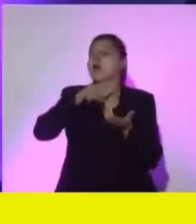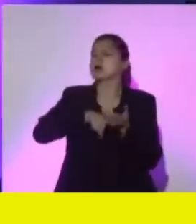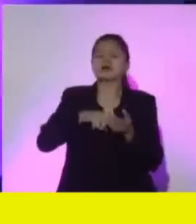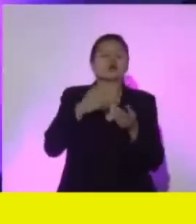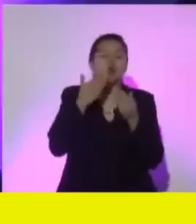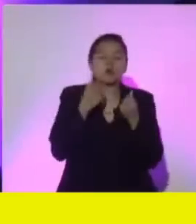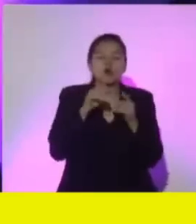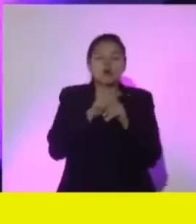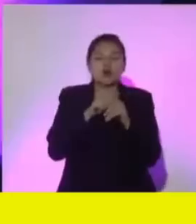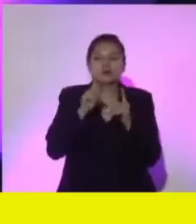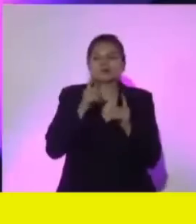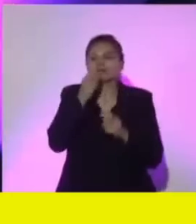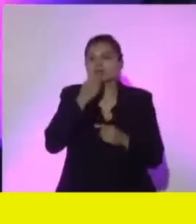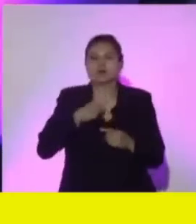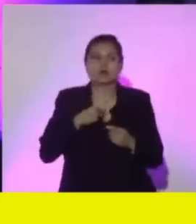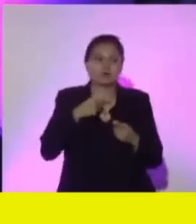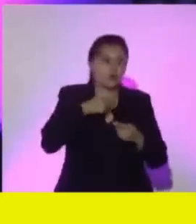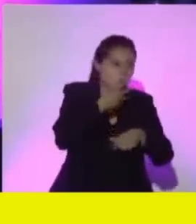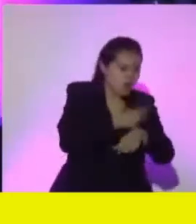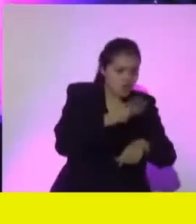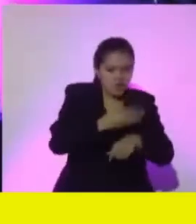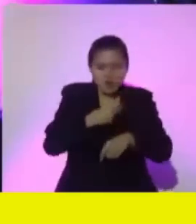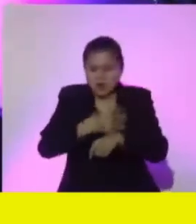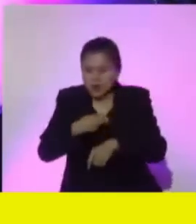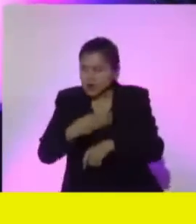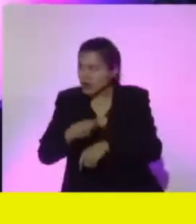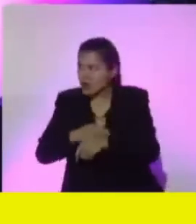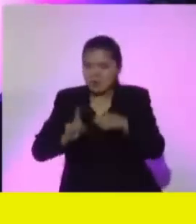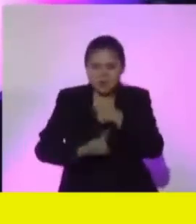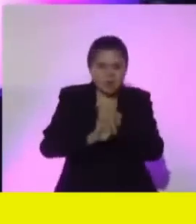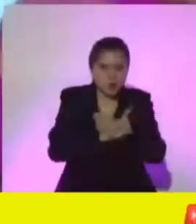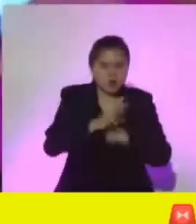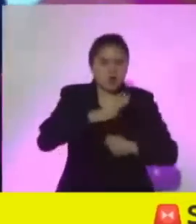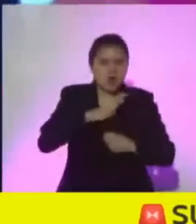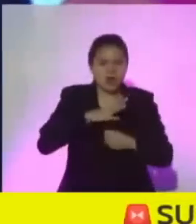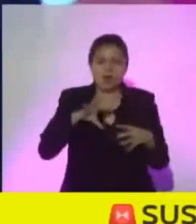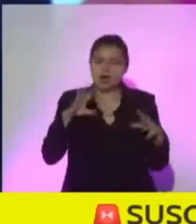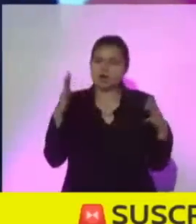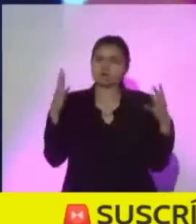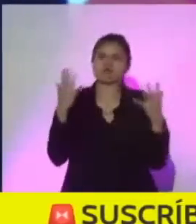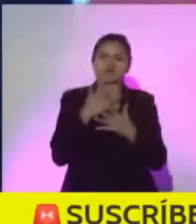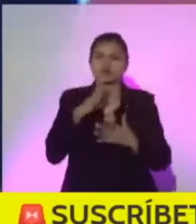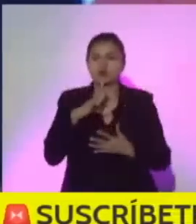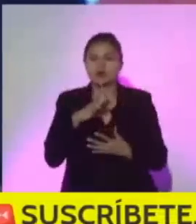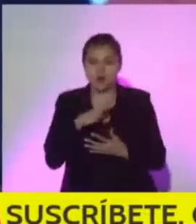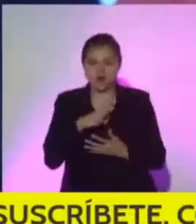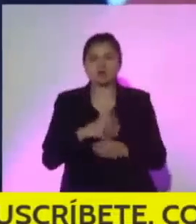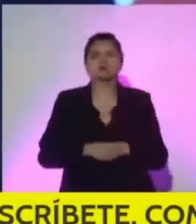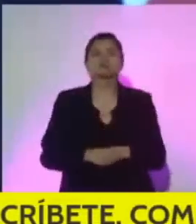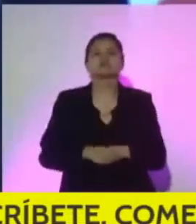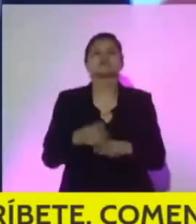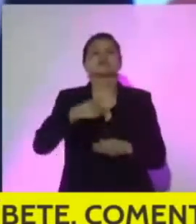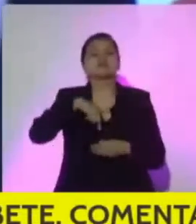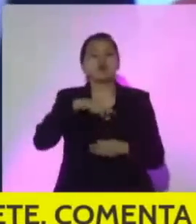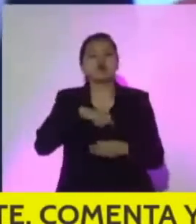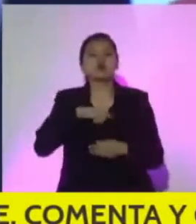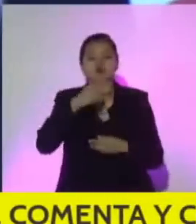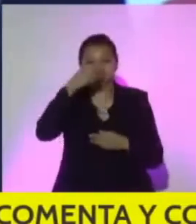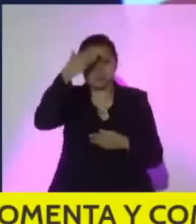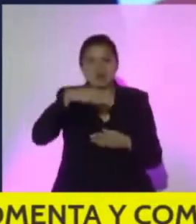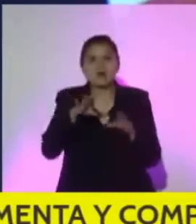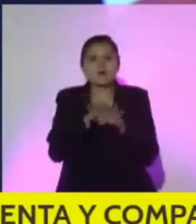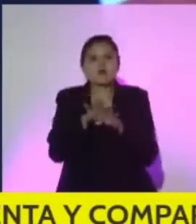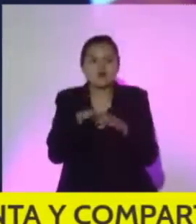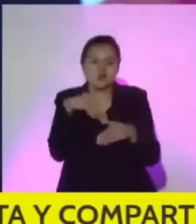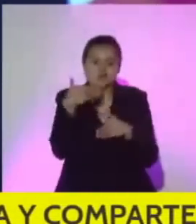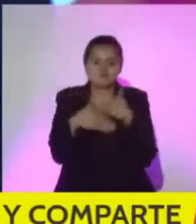de sochil Gálvez tienes a Santiago krill que va a ser el coordinador de la precampaña y tienes en el